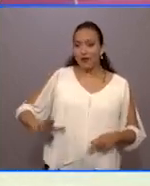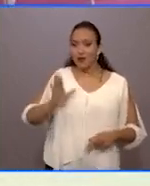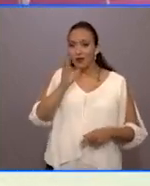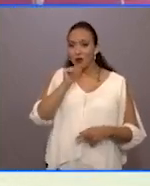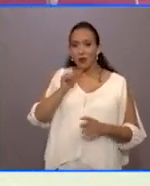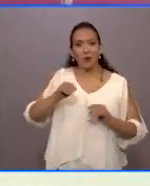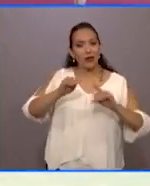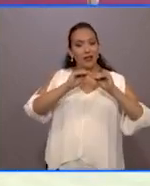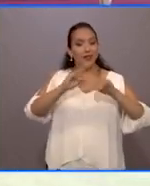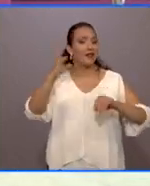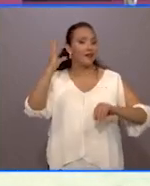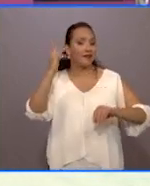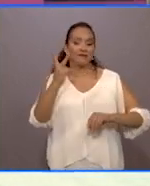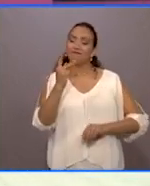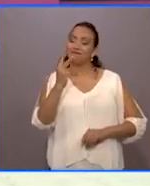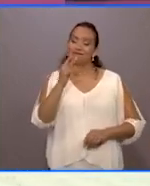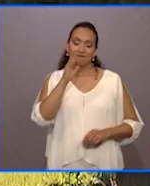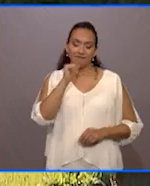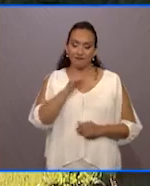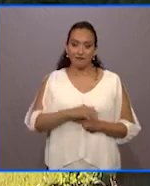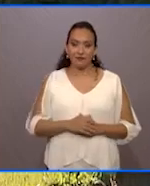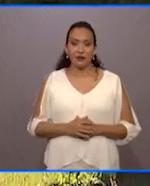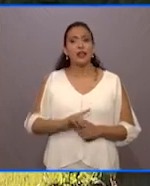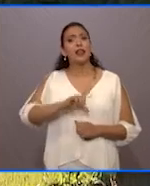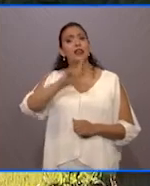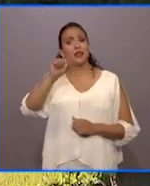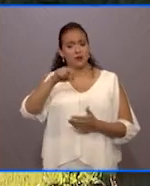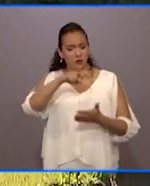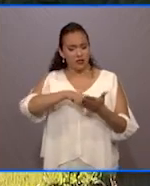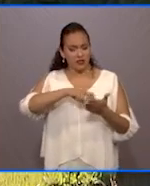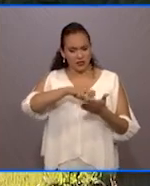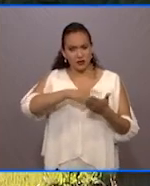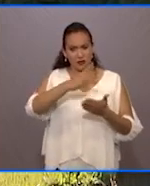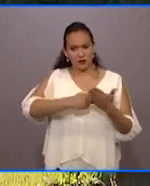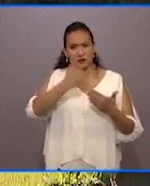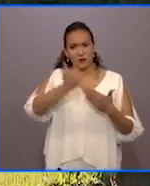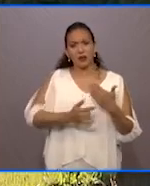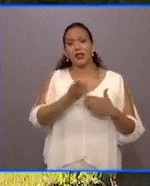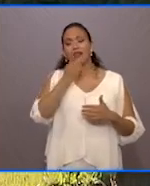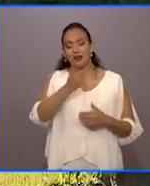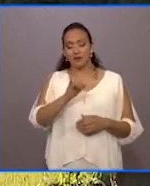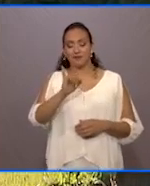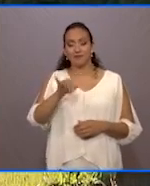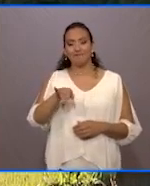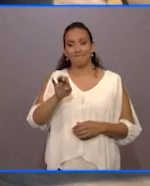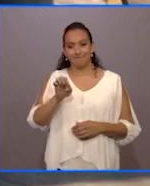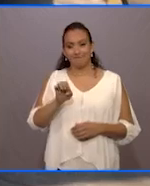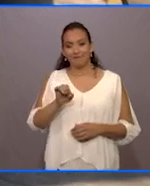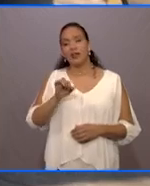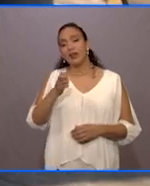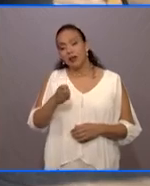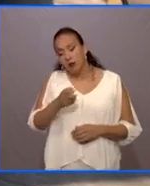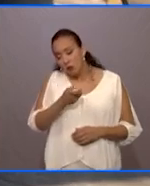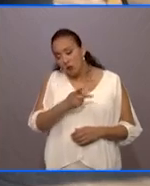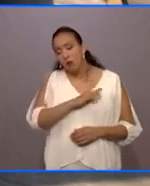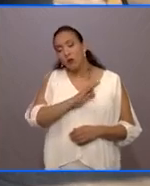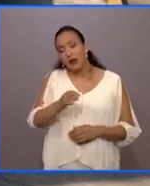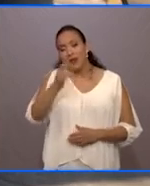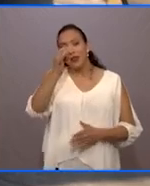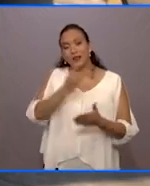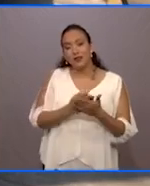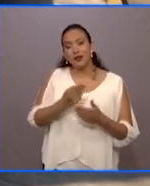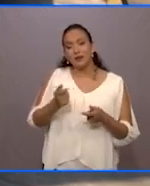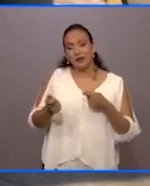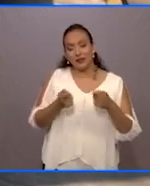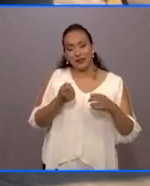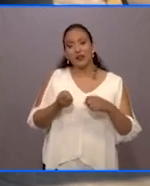en radio ni en televisión. Al final se modificó el proyecto y se determinó que el INE solo podrá administrar de manera